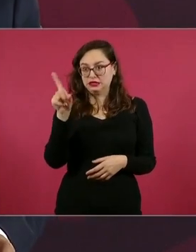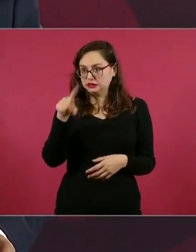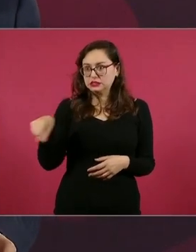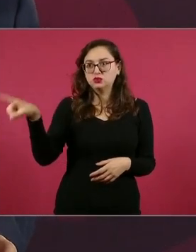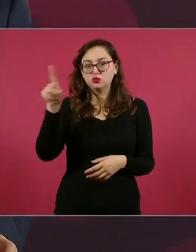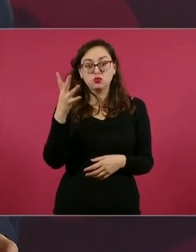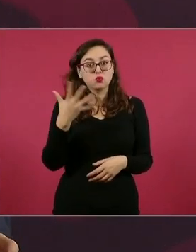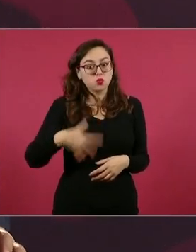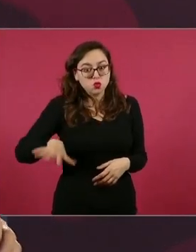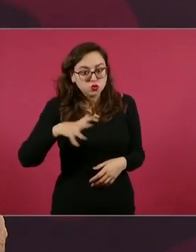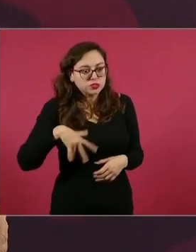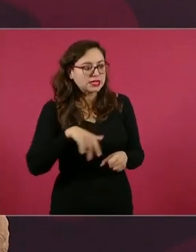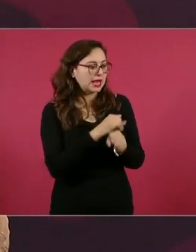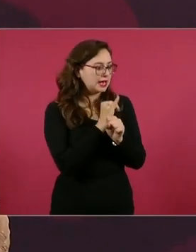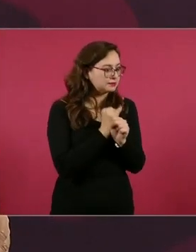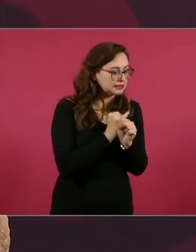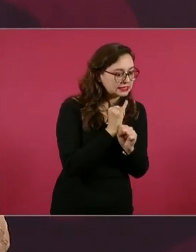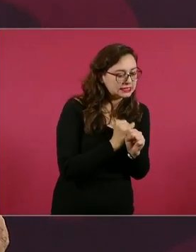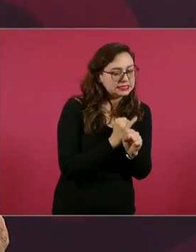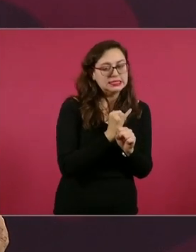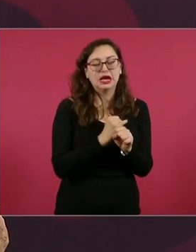informada yo me quedo